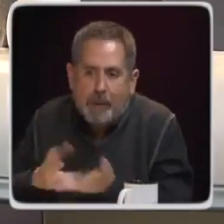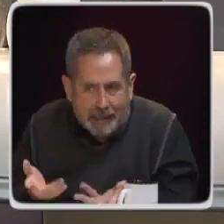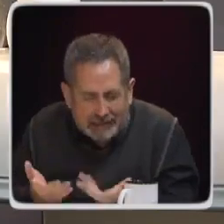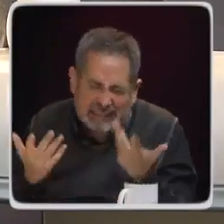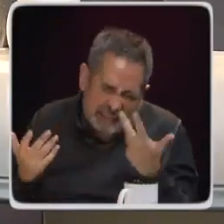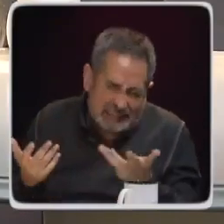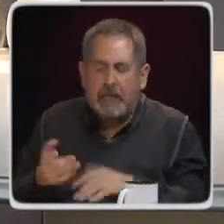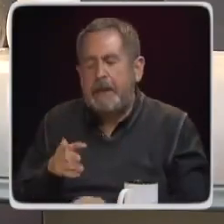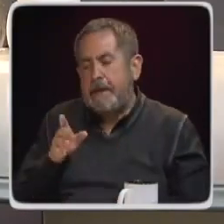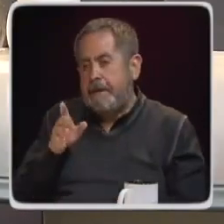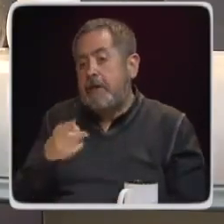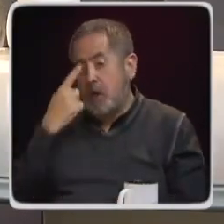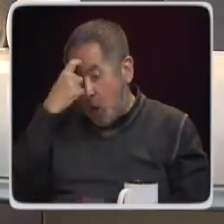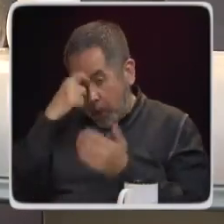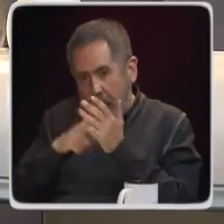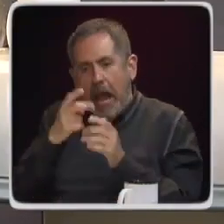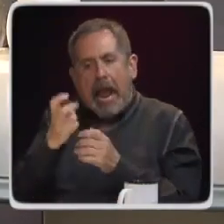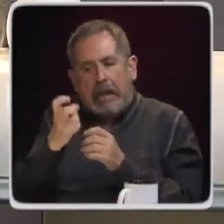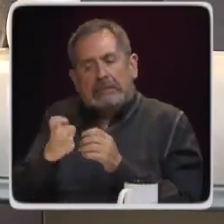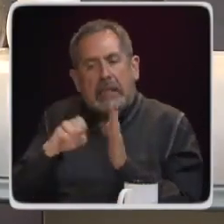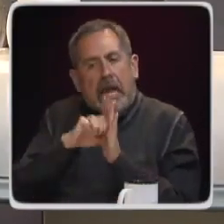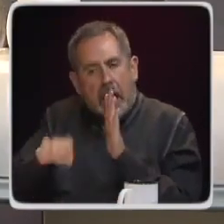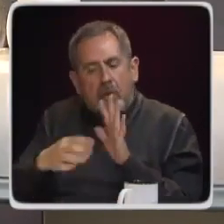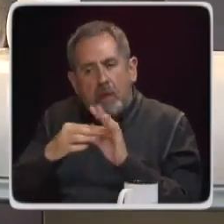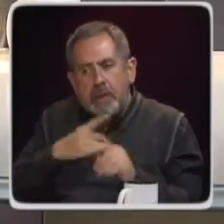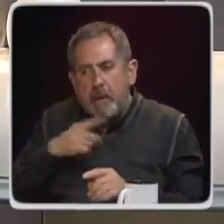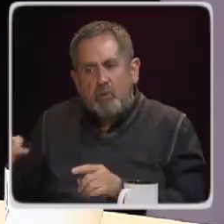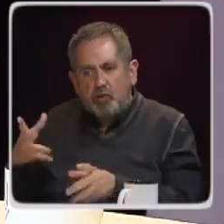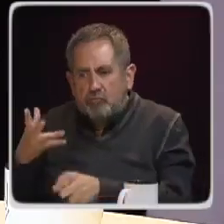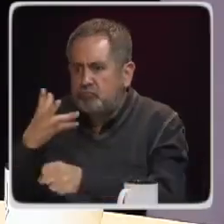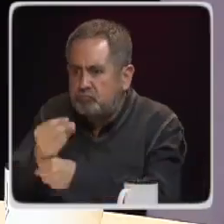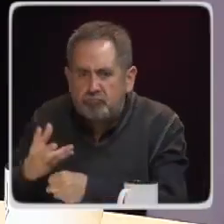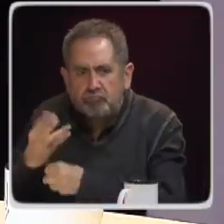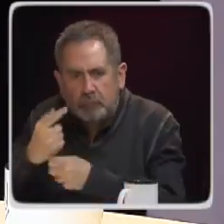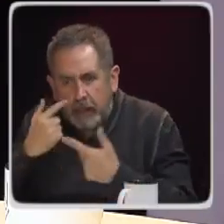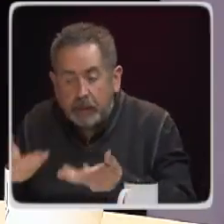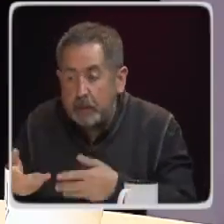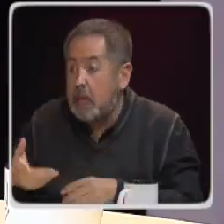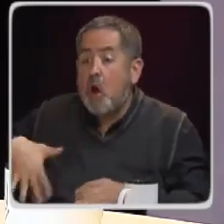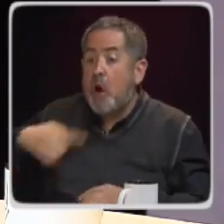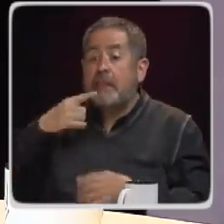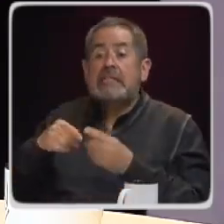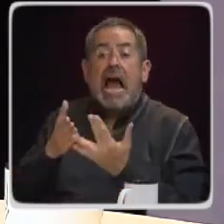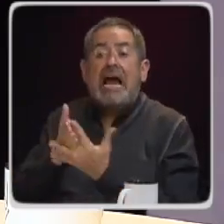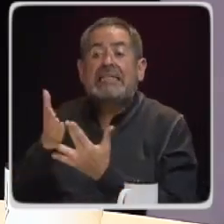internacionales como para saber si el número de personas que la saben, la conocen, es el